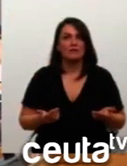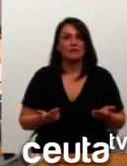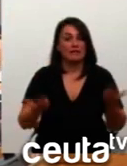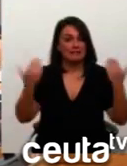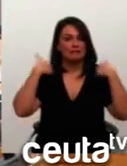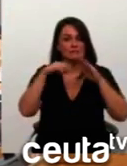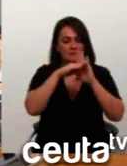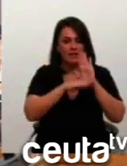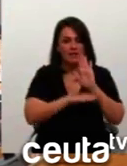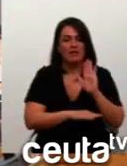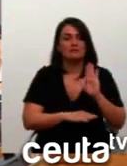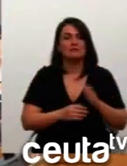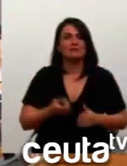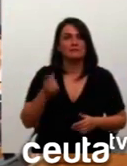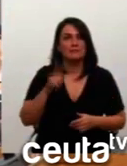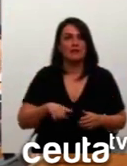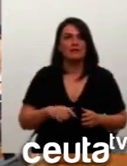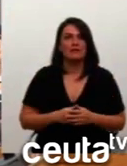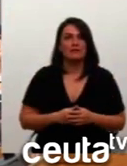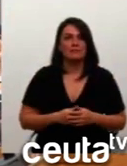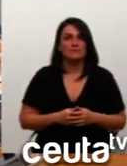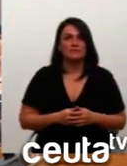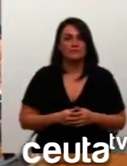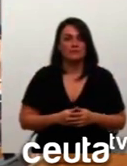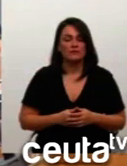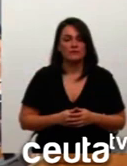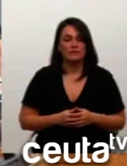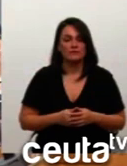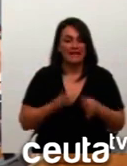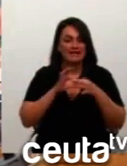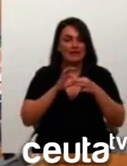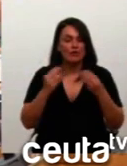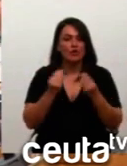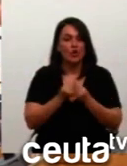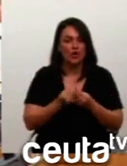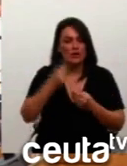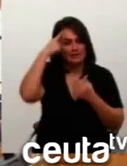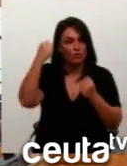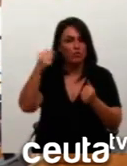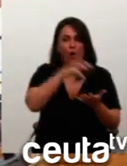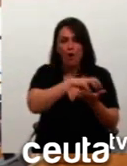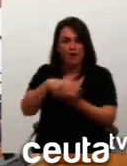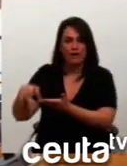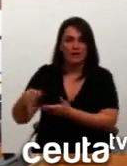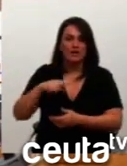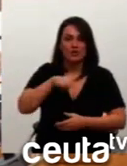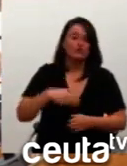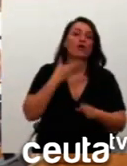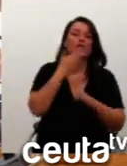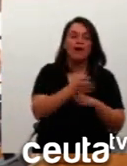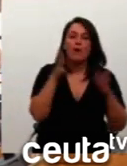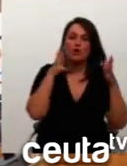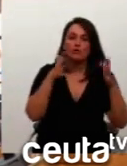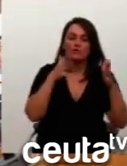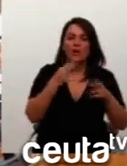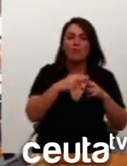que tienen con la ciudad autónoma y con sus instituciones, que asistimos a los consejos de política fiscal y financiera,